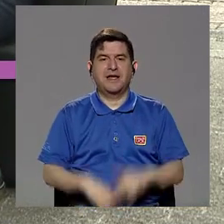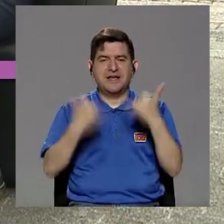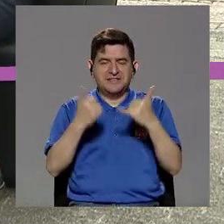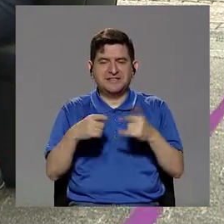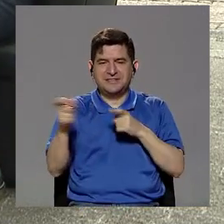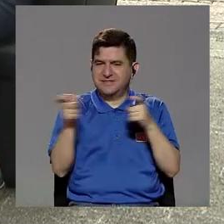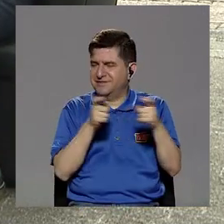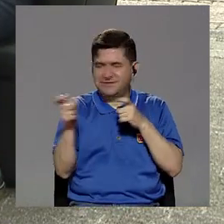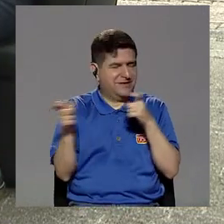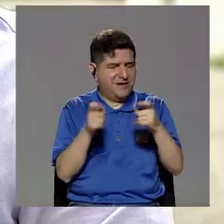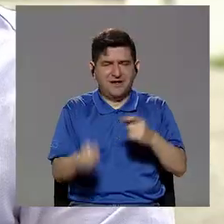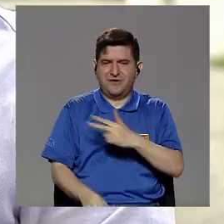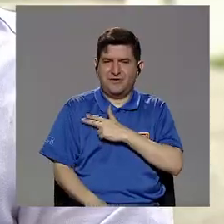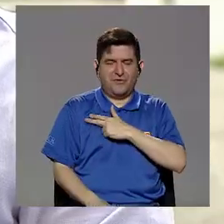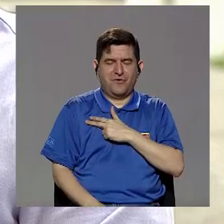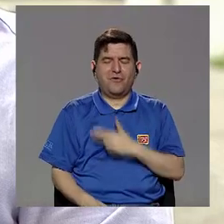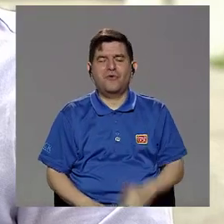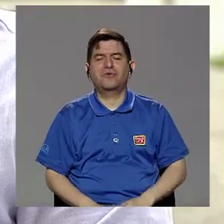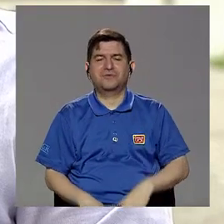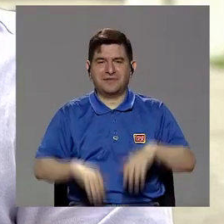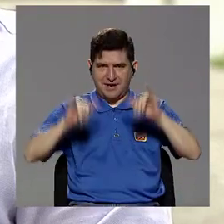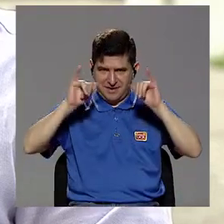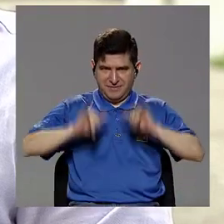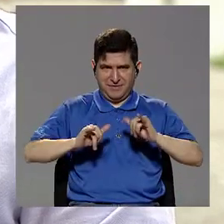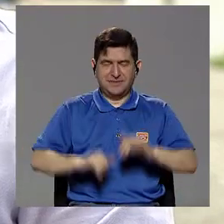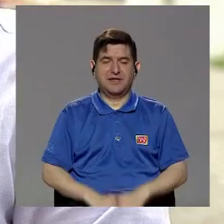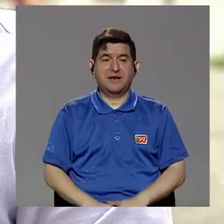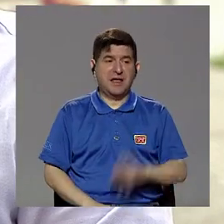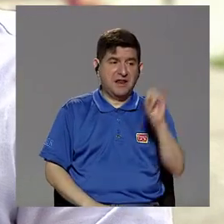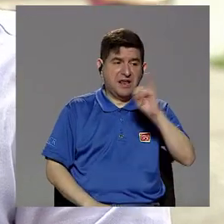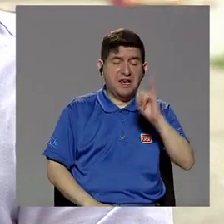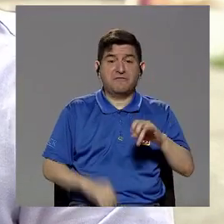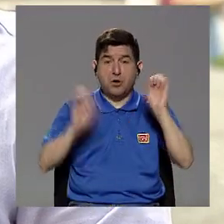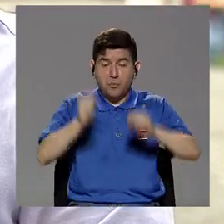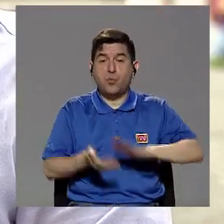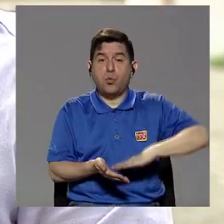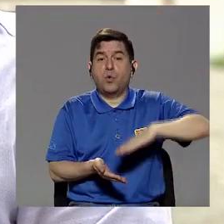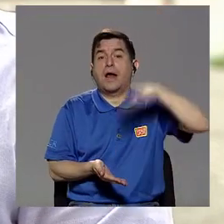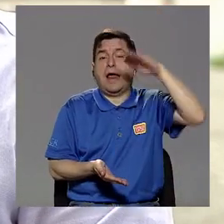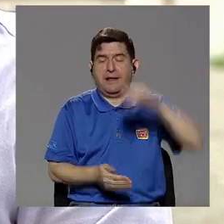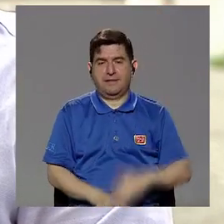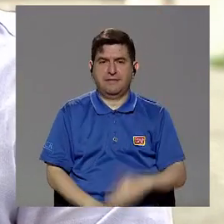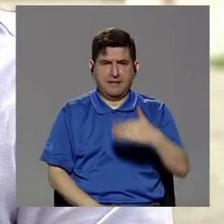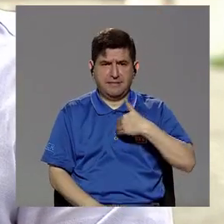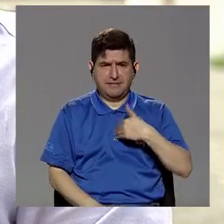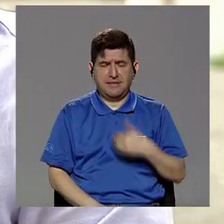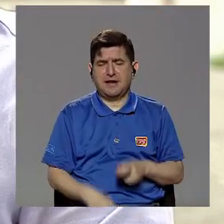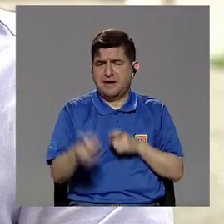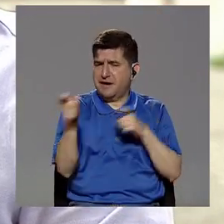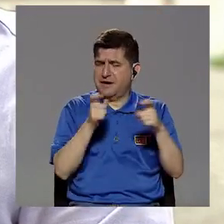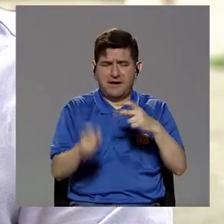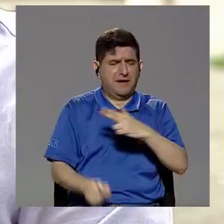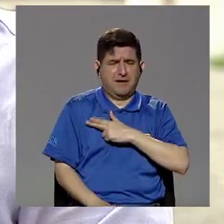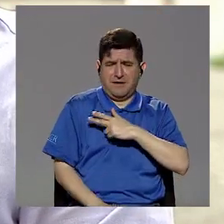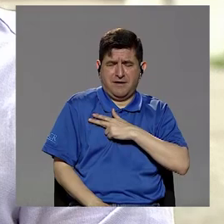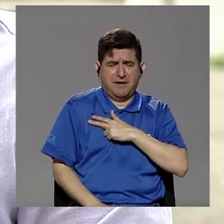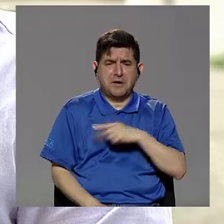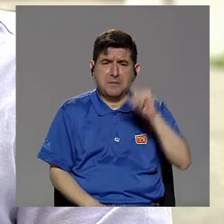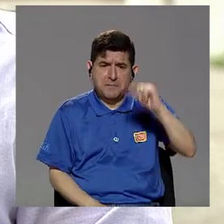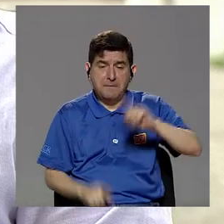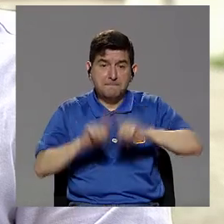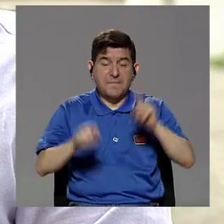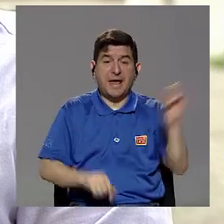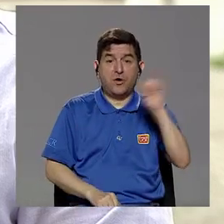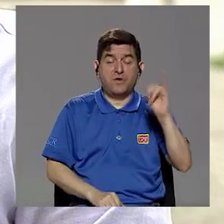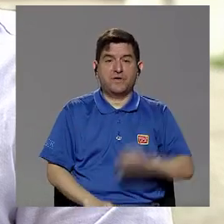tiene la incontinencia previa. Okay. Una infección la va a exacerbar. Sí, son aparte. La infección la va a exacerbar. O sea, ella puede tener una incontinencia leve, pero si le